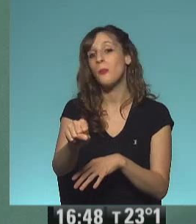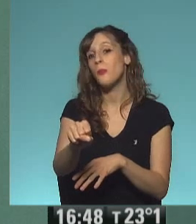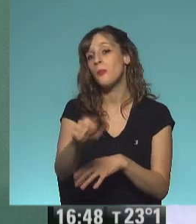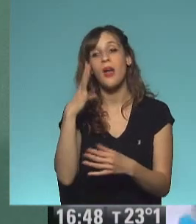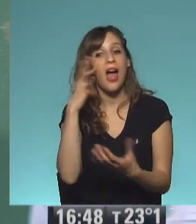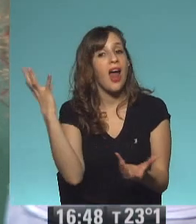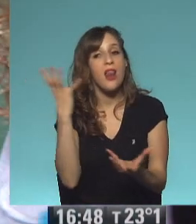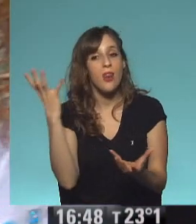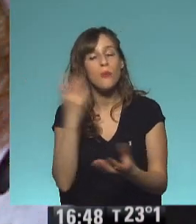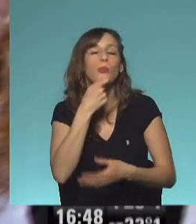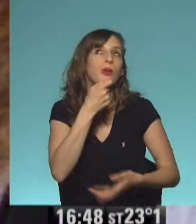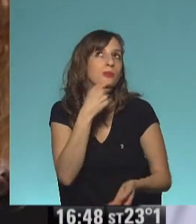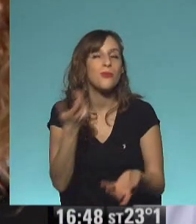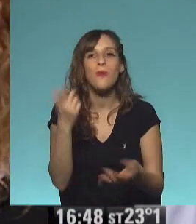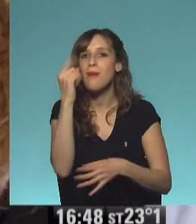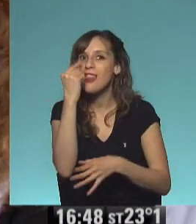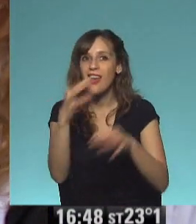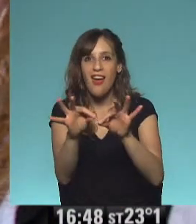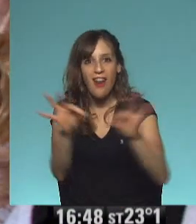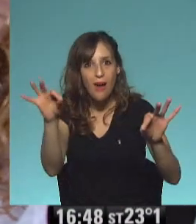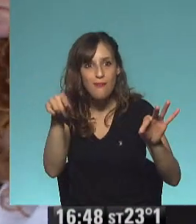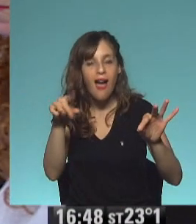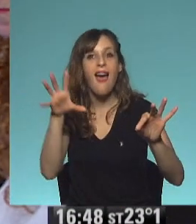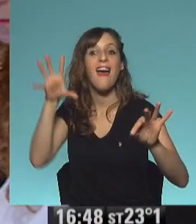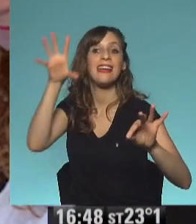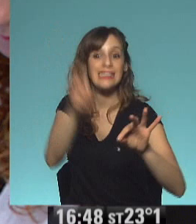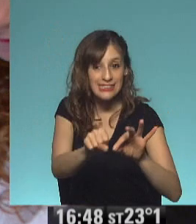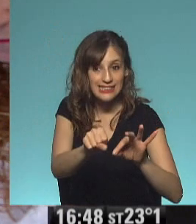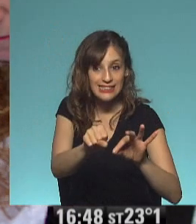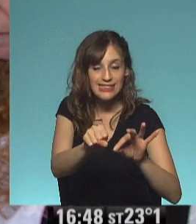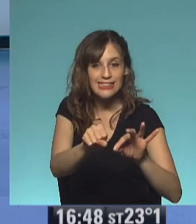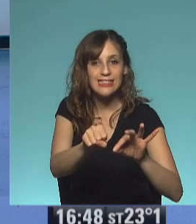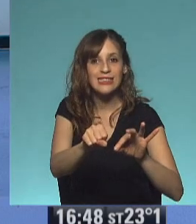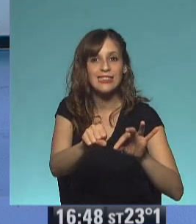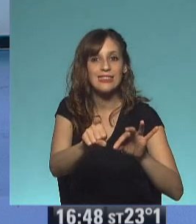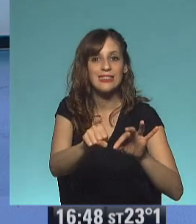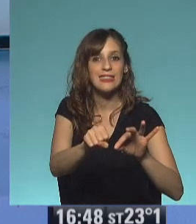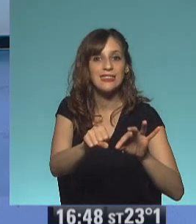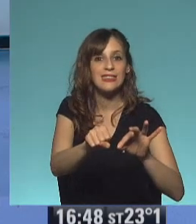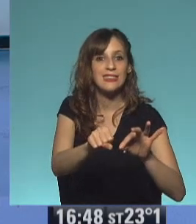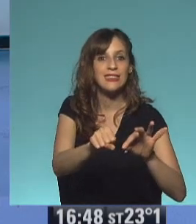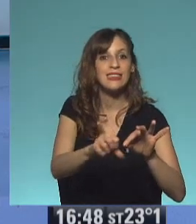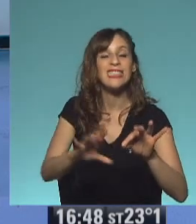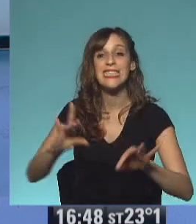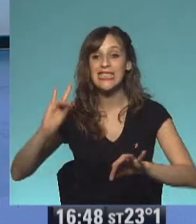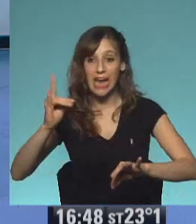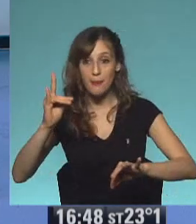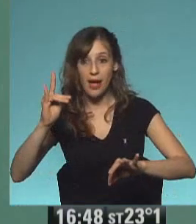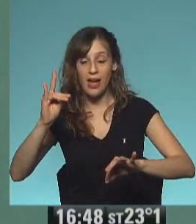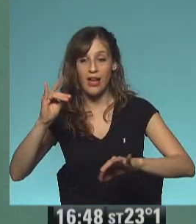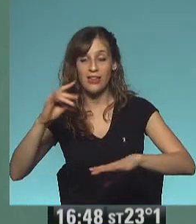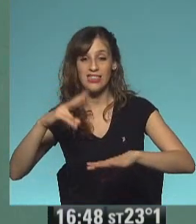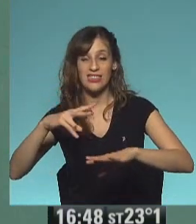alcanzar la rama por decirte para alcanzar la rama la llama blanca para